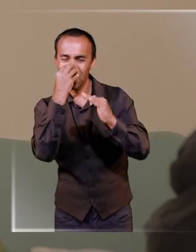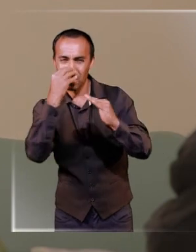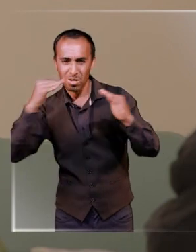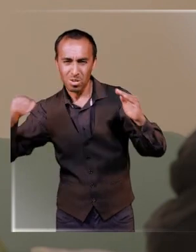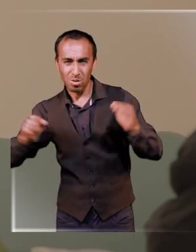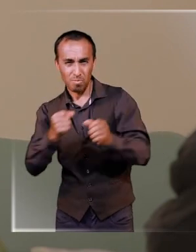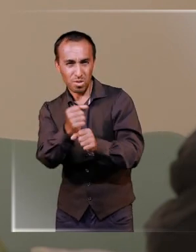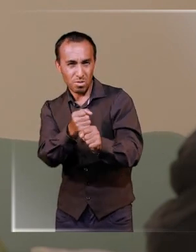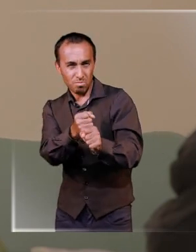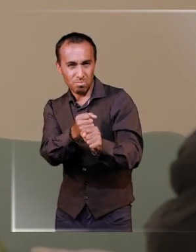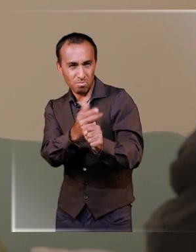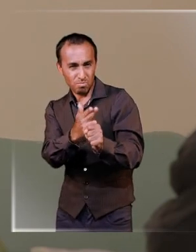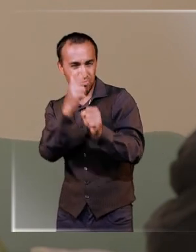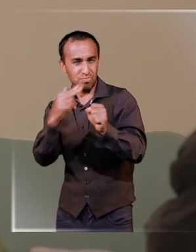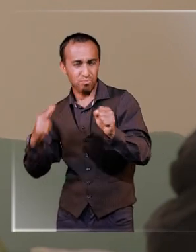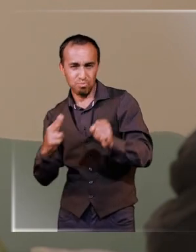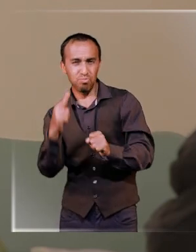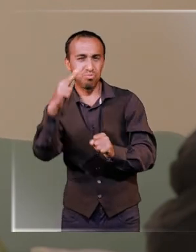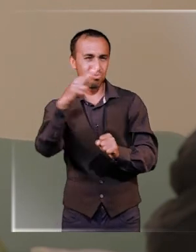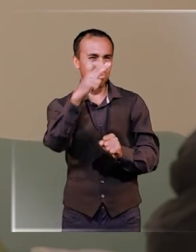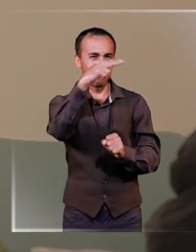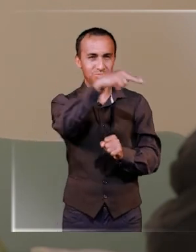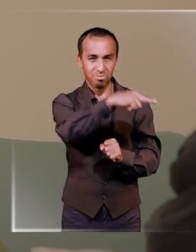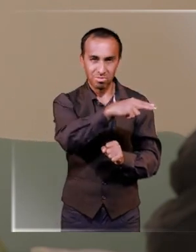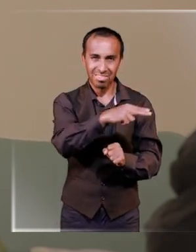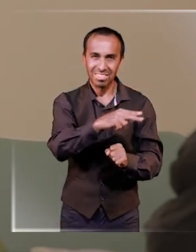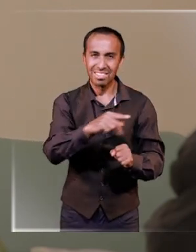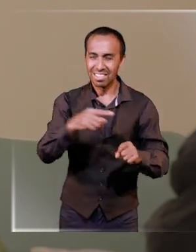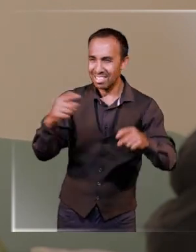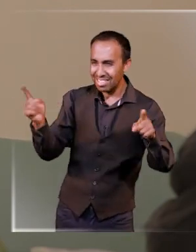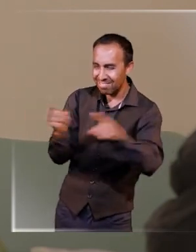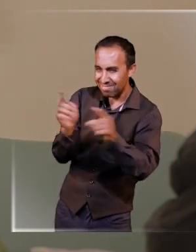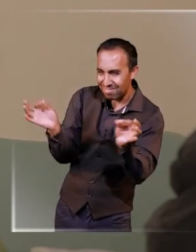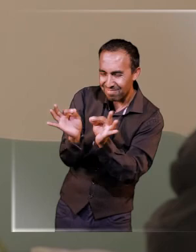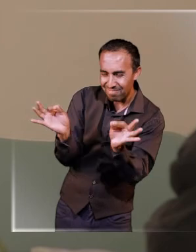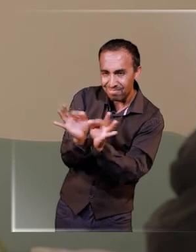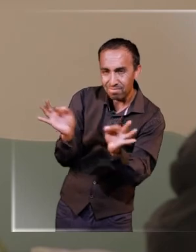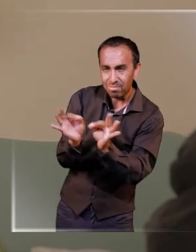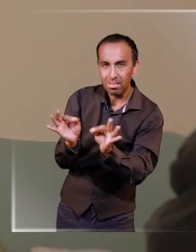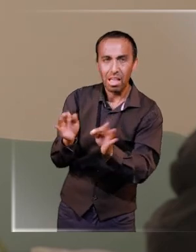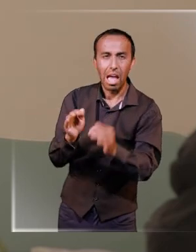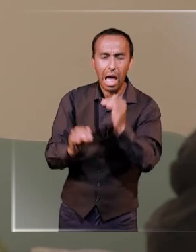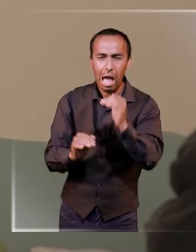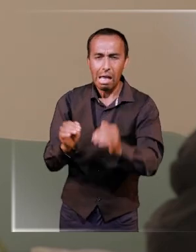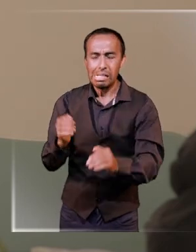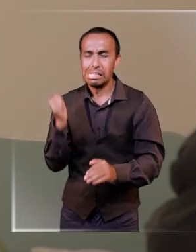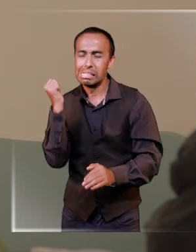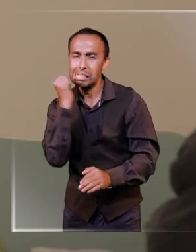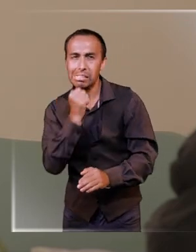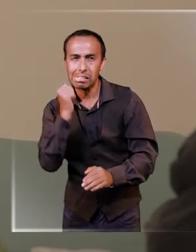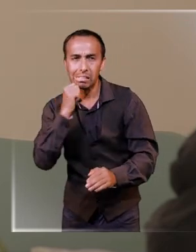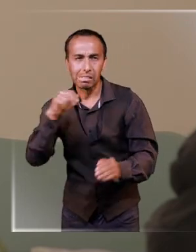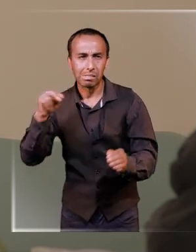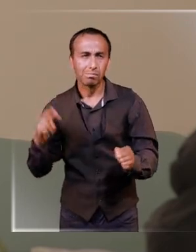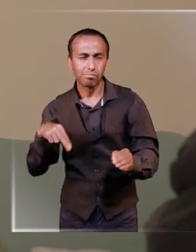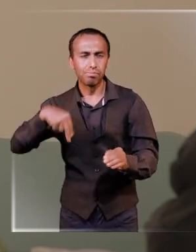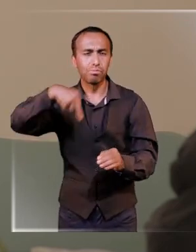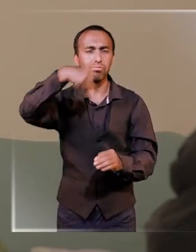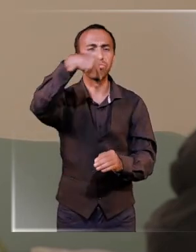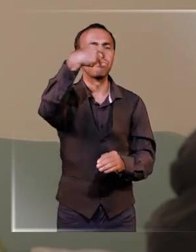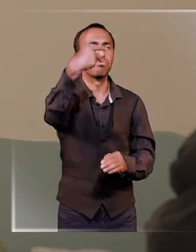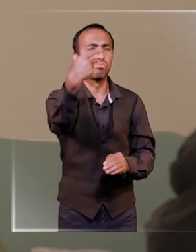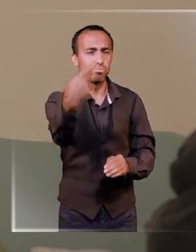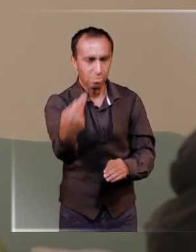circo. Y la abuela le cuenta las aventuras de cuando la lanzaban en el cañón y a veces la pólvora estaba húmeda y el